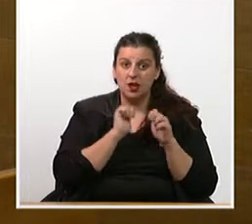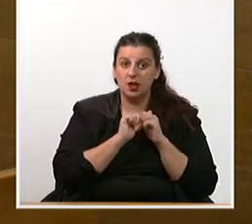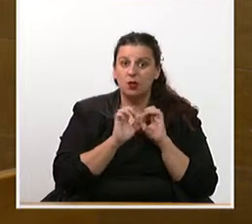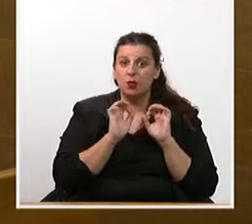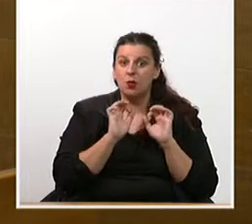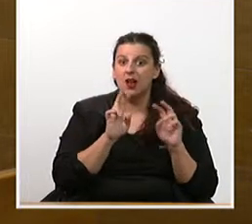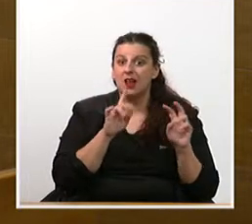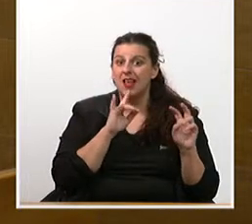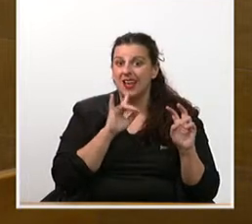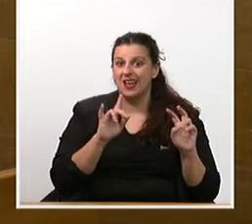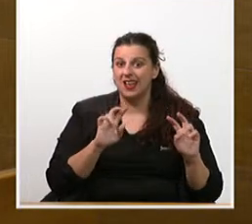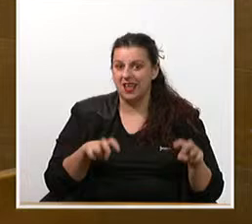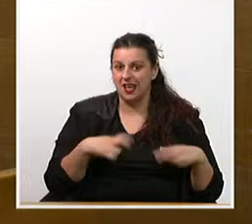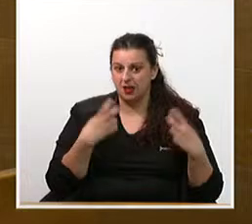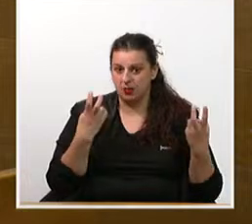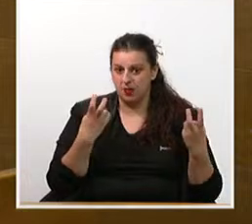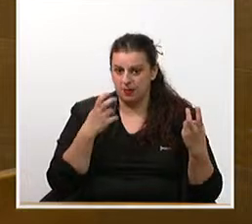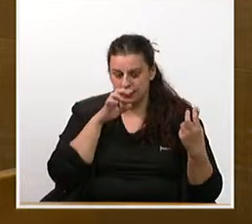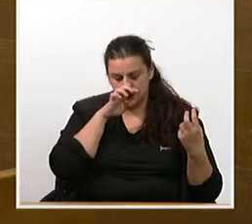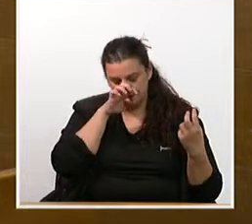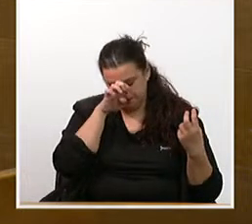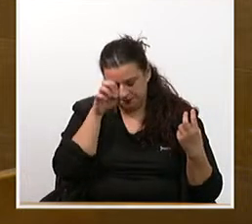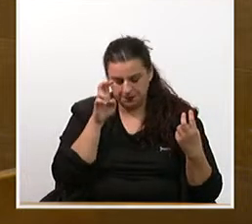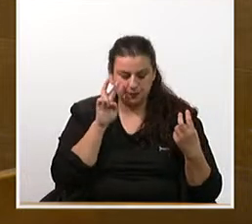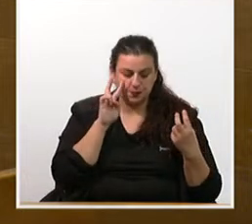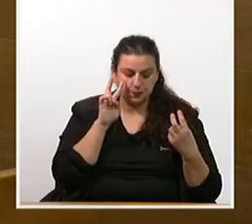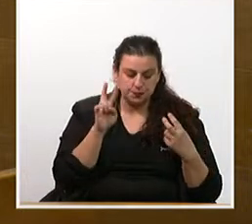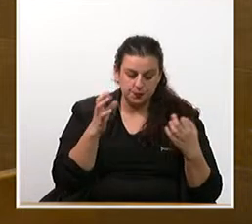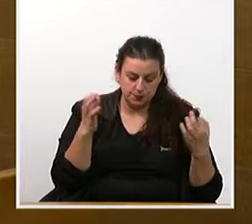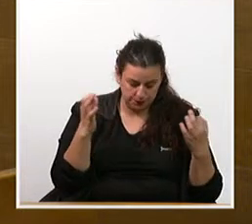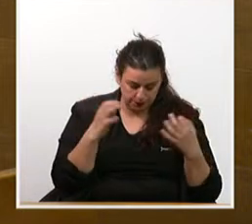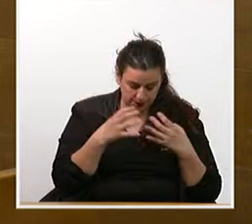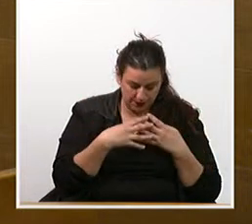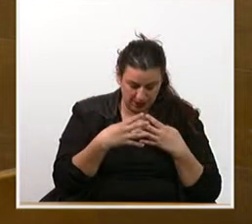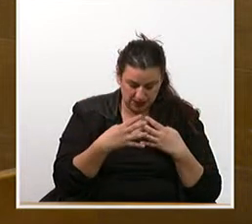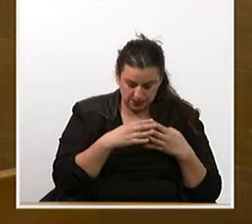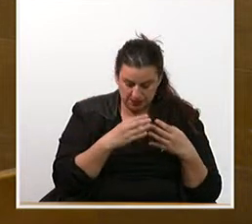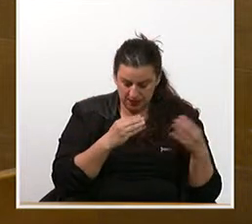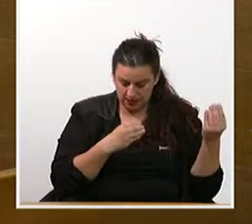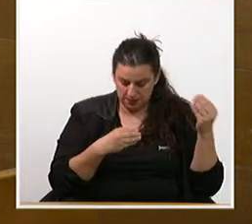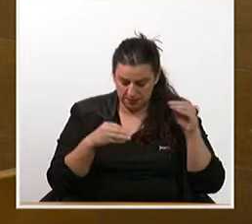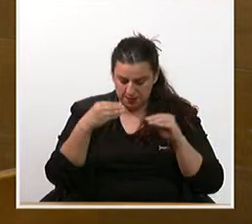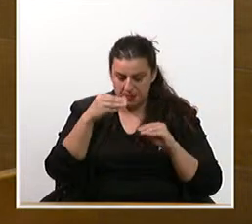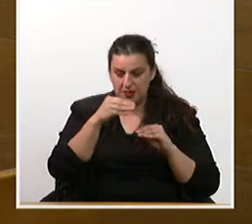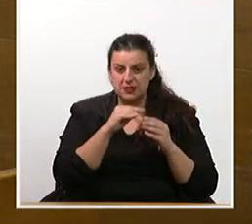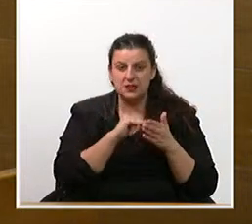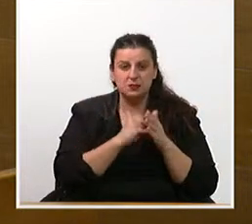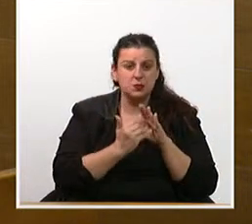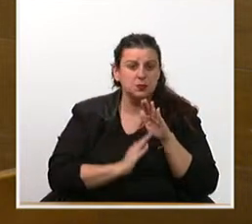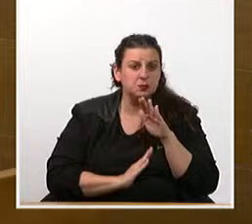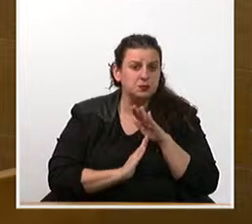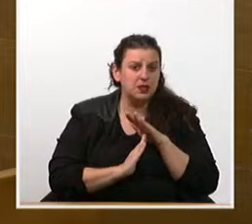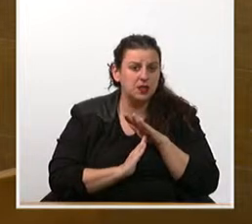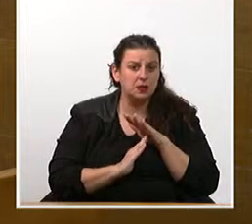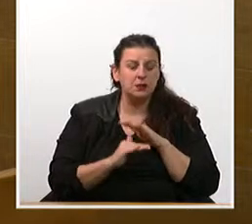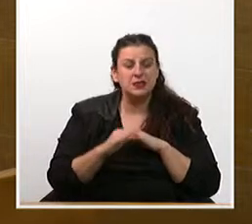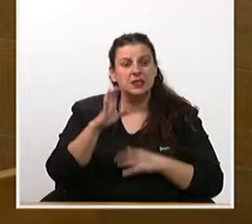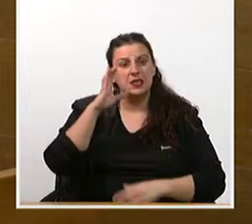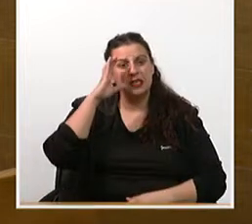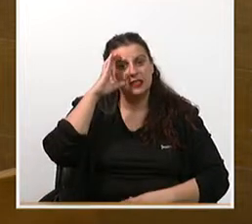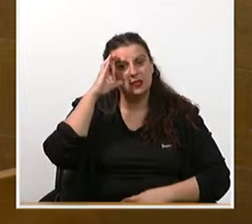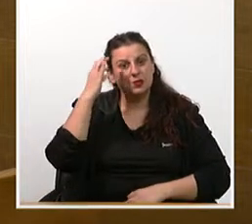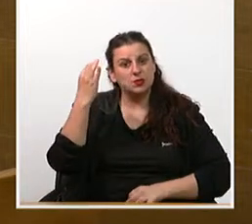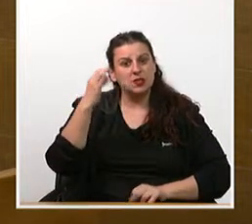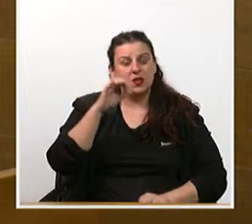energías renovables hemos visto la acumulación de expedientes la paralización de proyectos y hemos escuchado la falta de